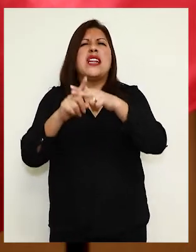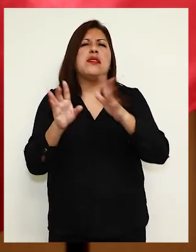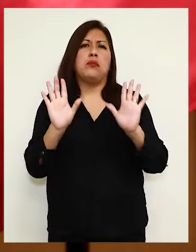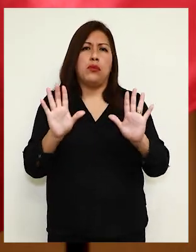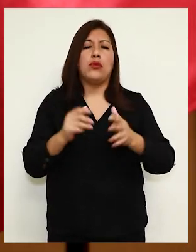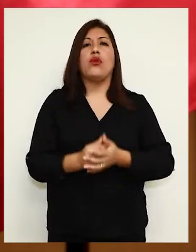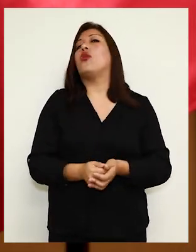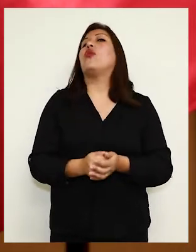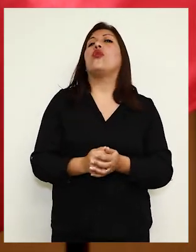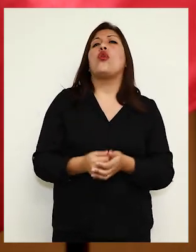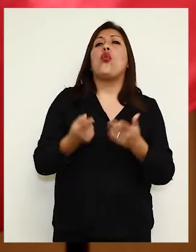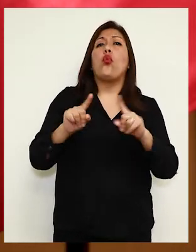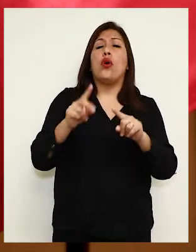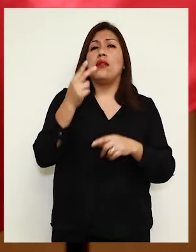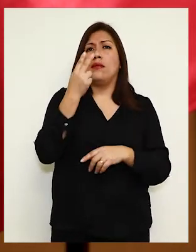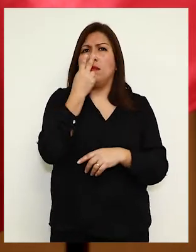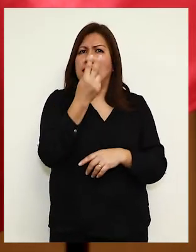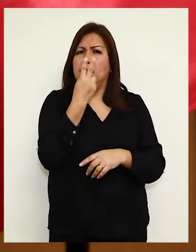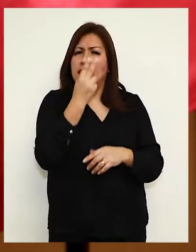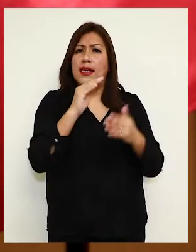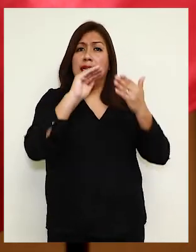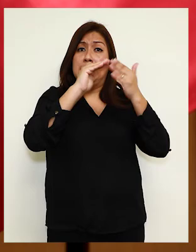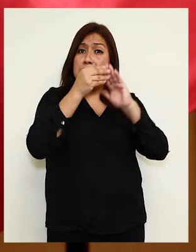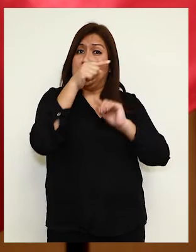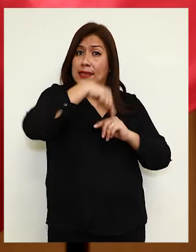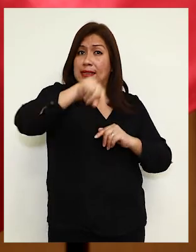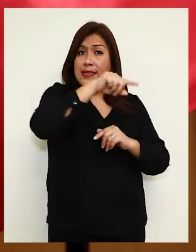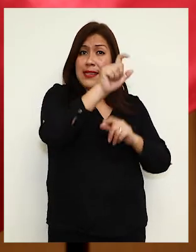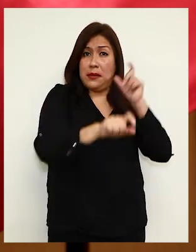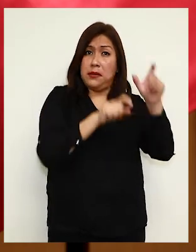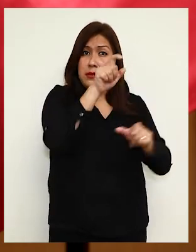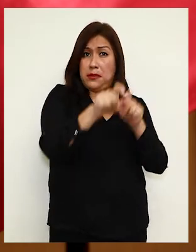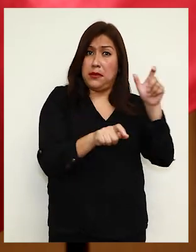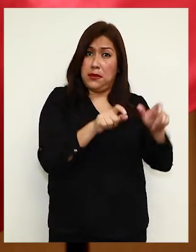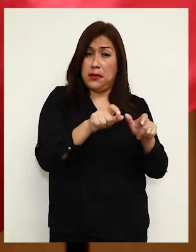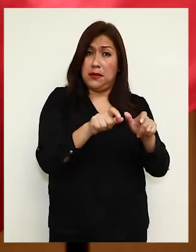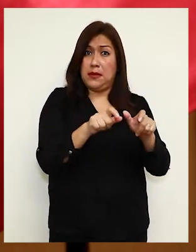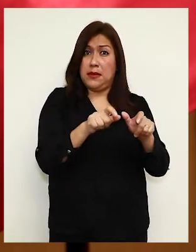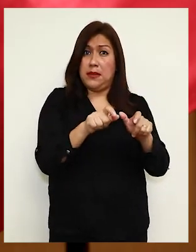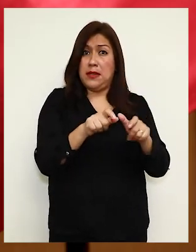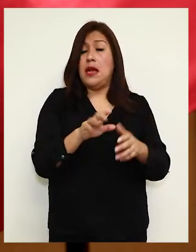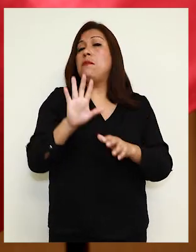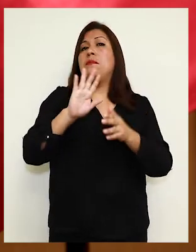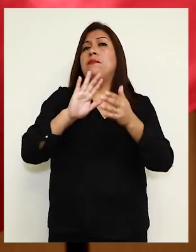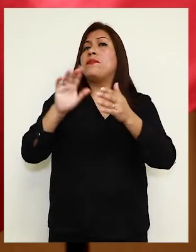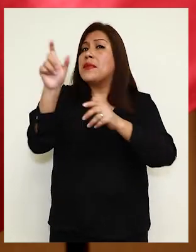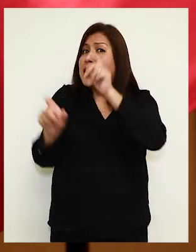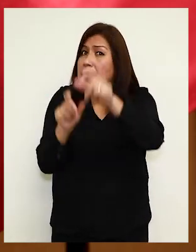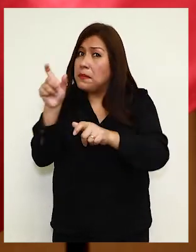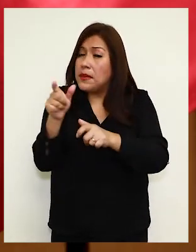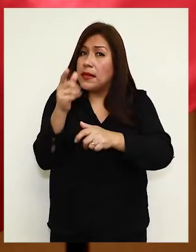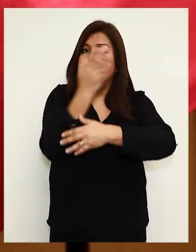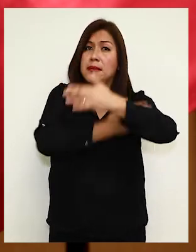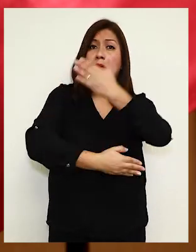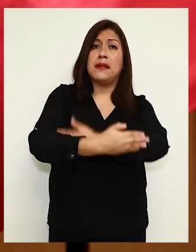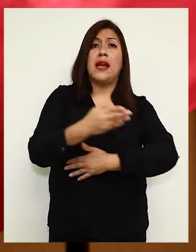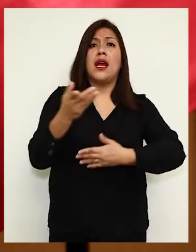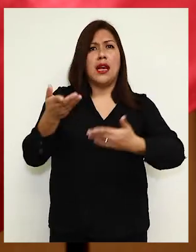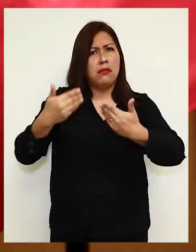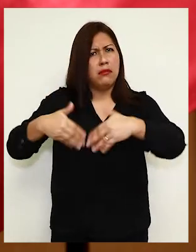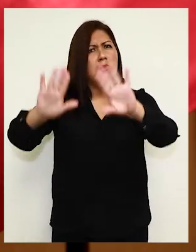nuestra sociedad no permite que nosotros, las personas con alguna discapacidad, podamos ejercer libremente nuestros